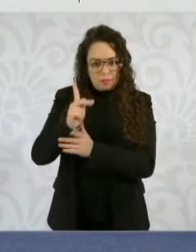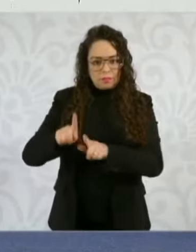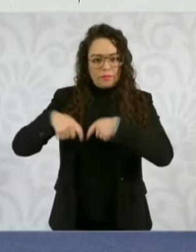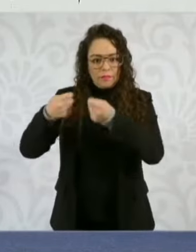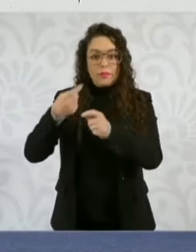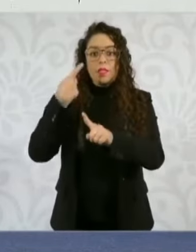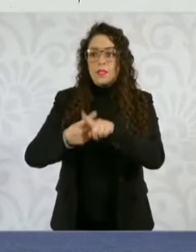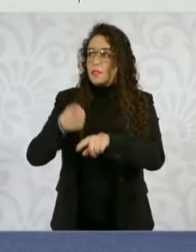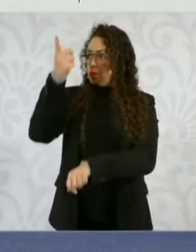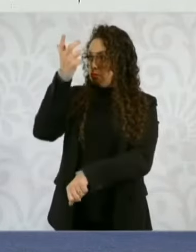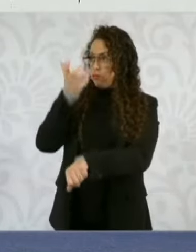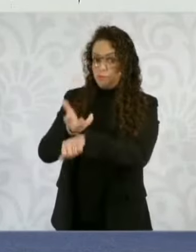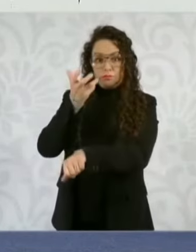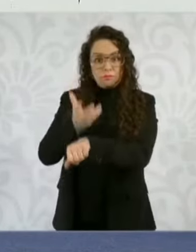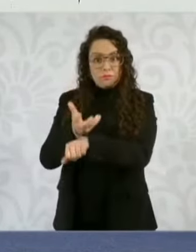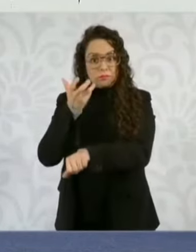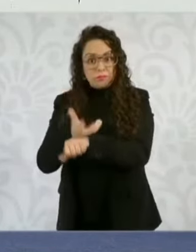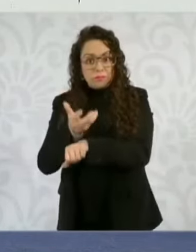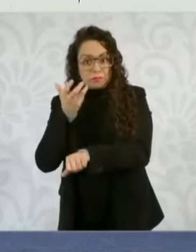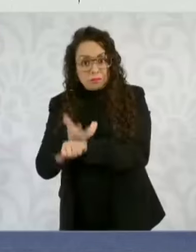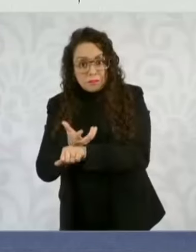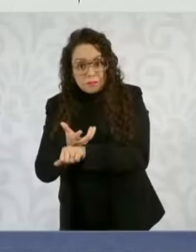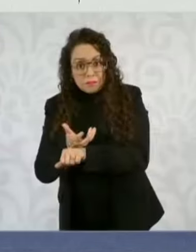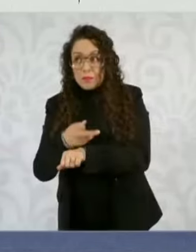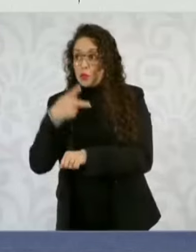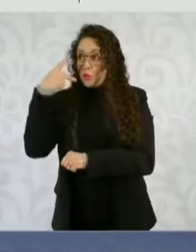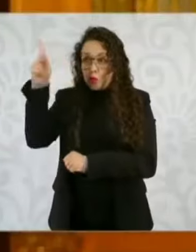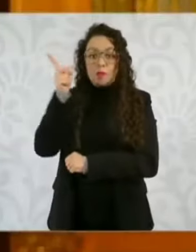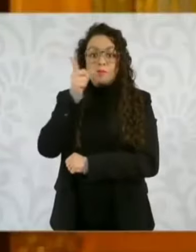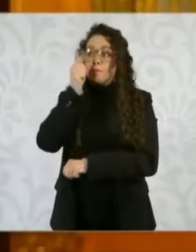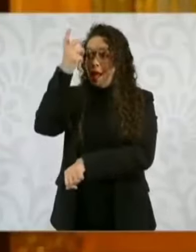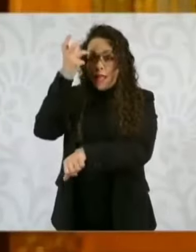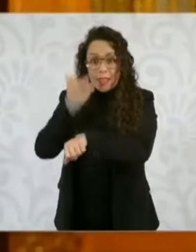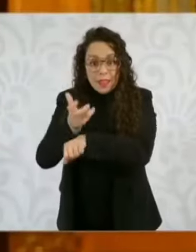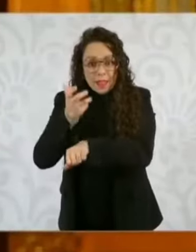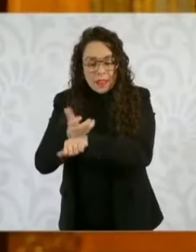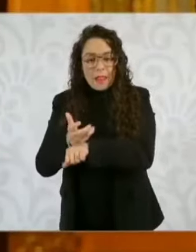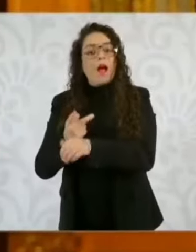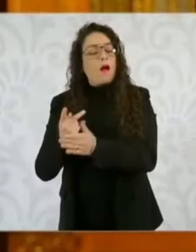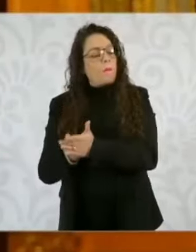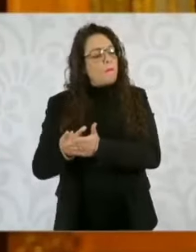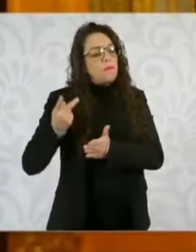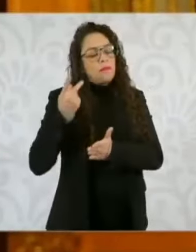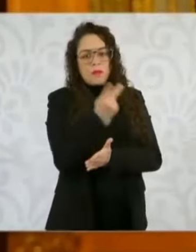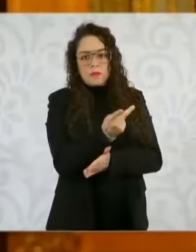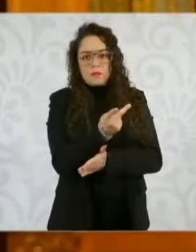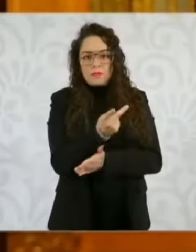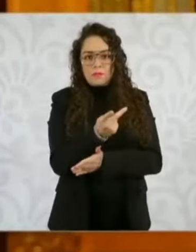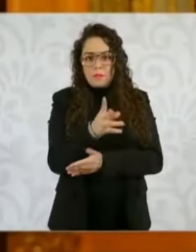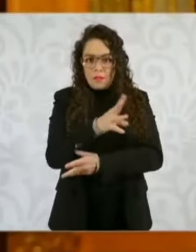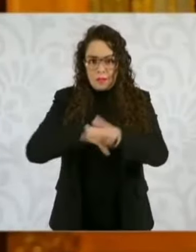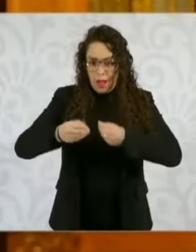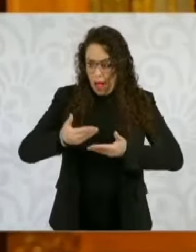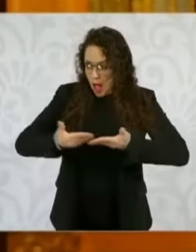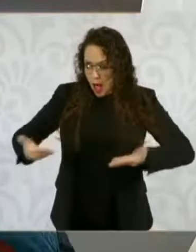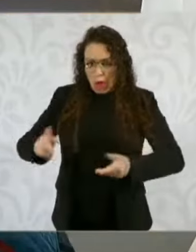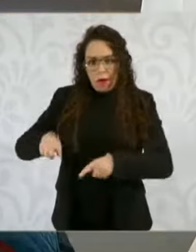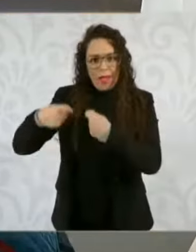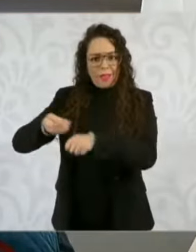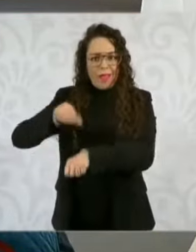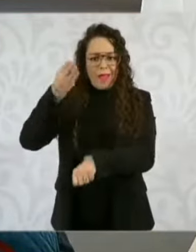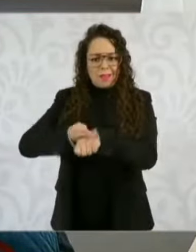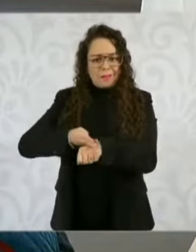de Estados Unidos y hoy está siendo sentenciado. Adelante.